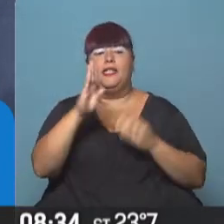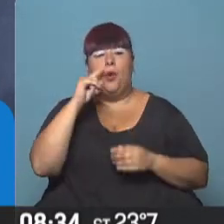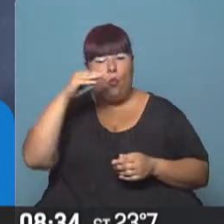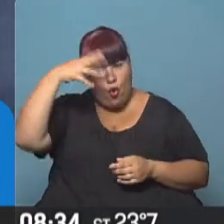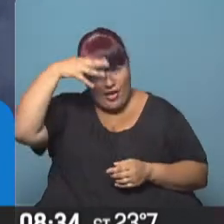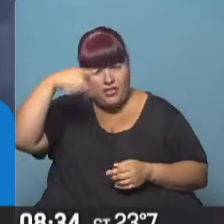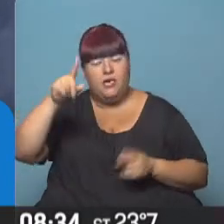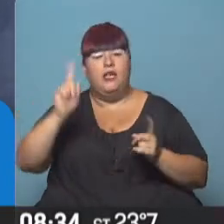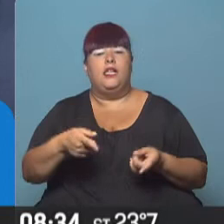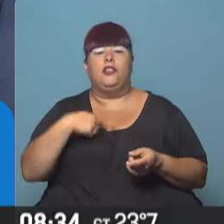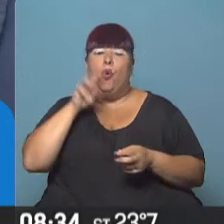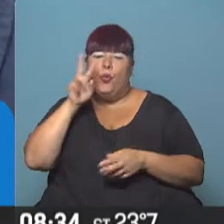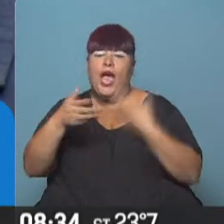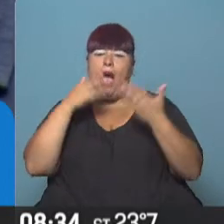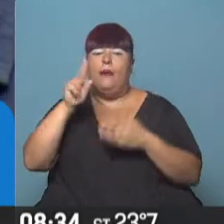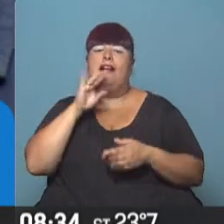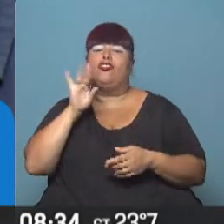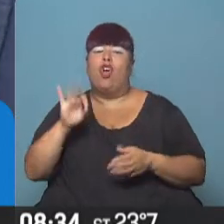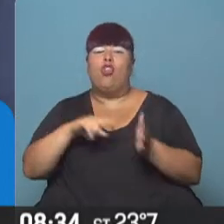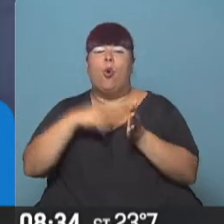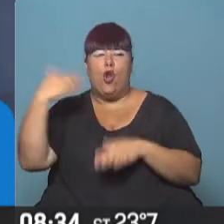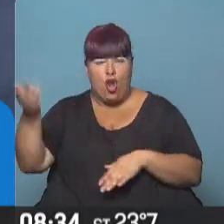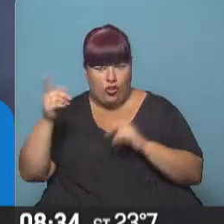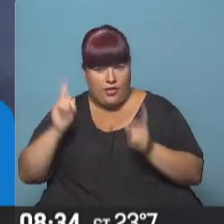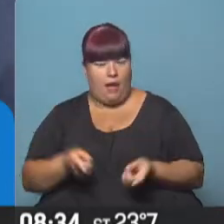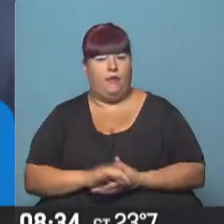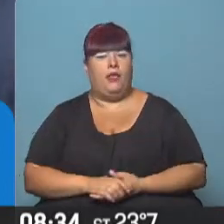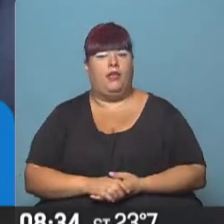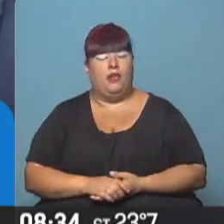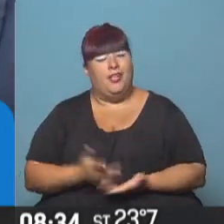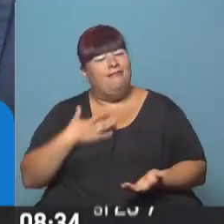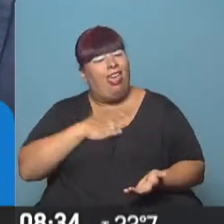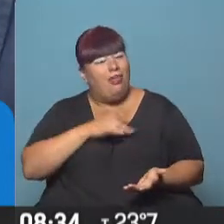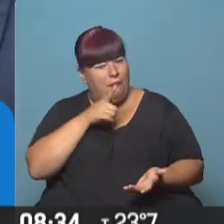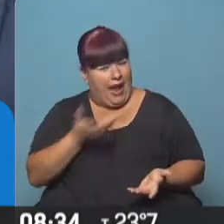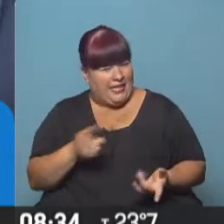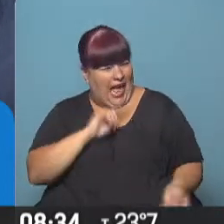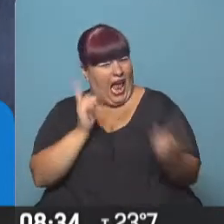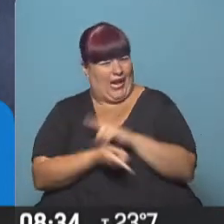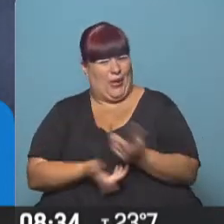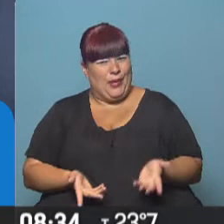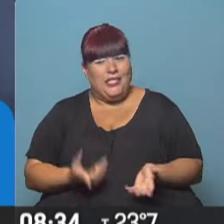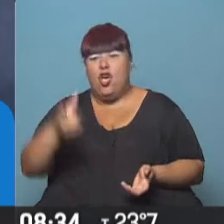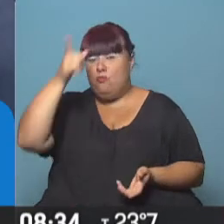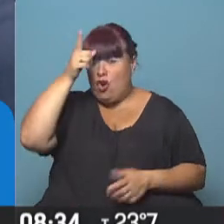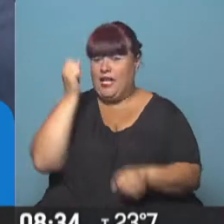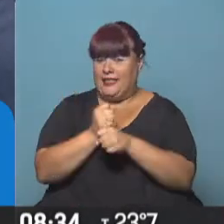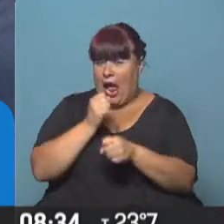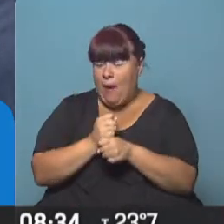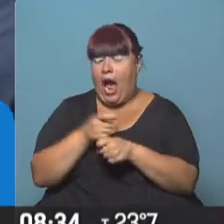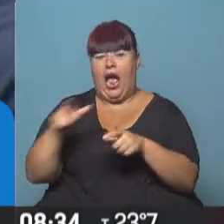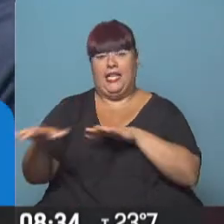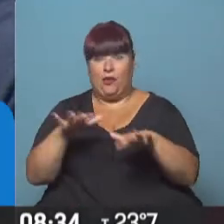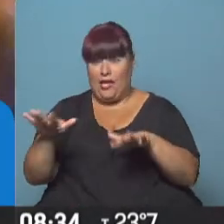Bullrich. Vi declaraciones de Cristian Reitondo en la provincia también. Me suena que estamos en el reino del revés, sino, o sea, un policía que actuó ante una